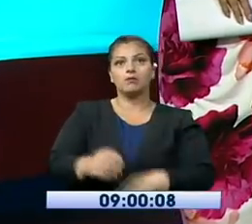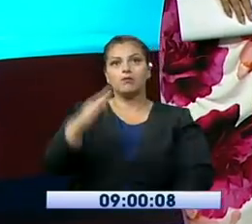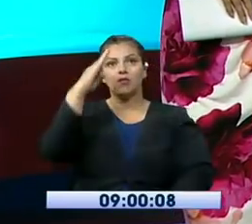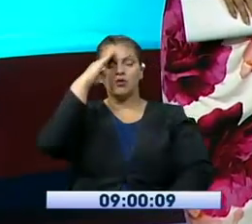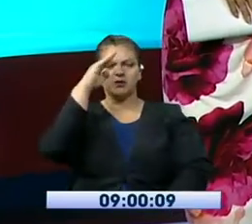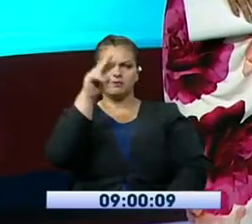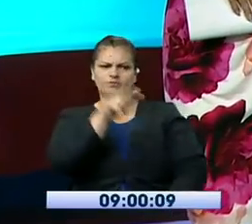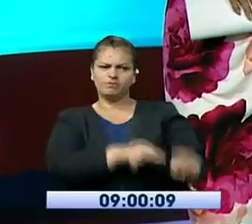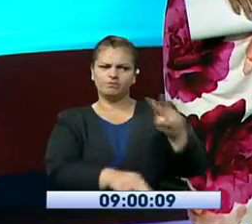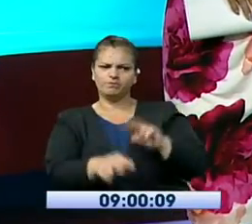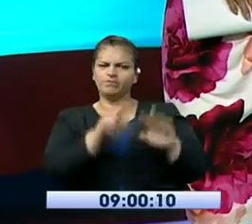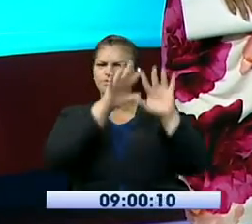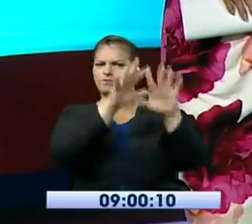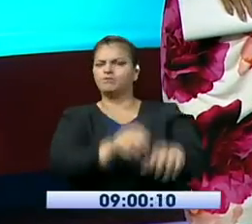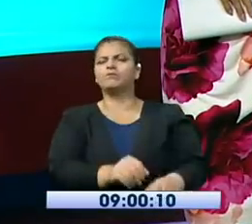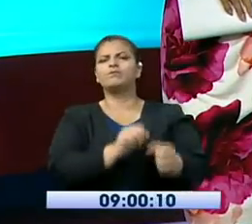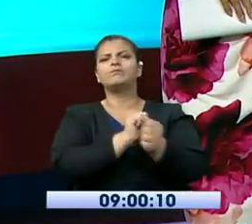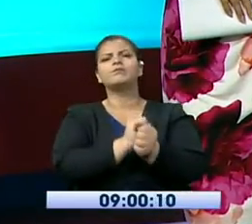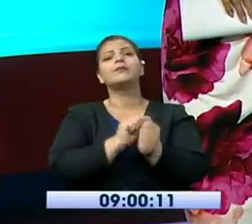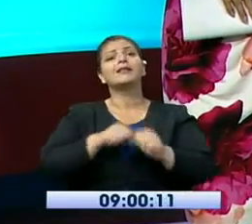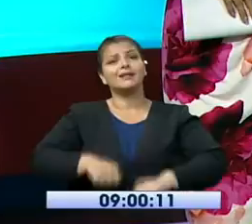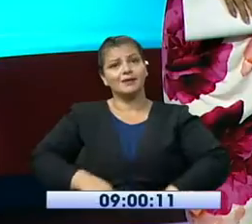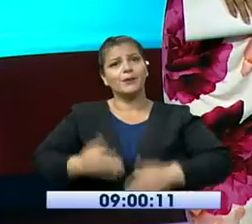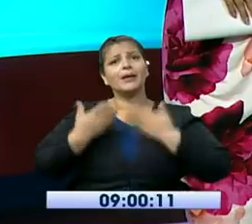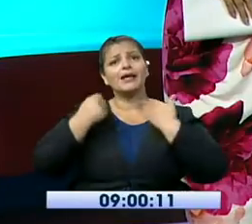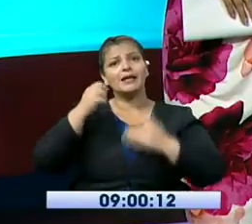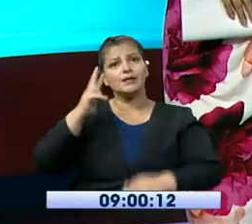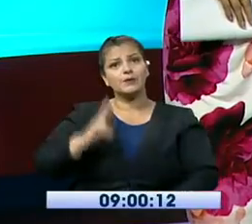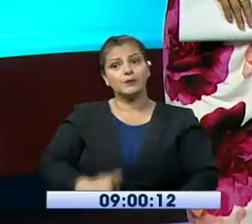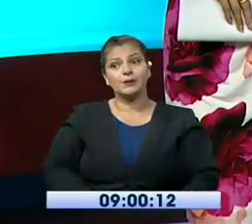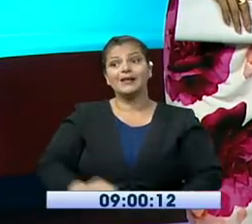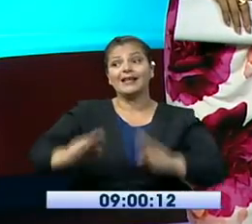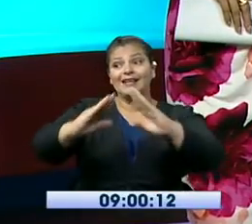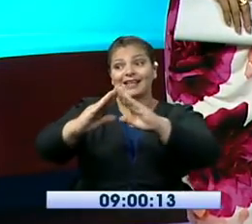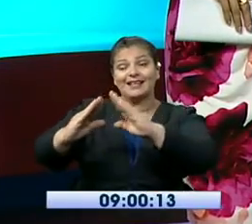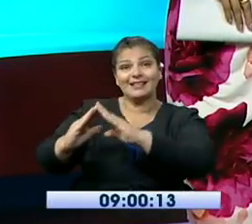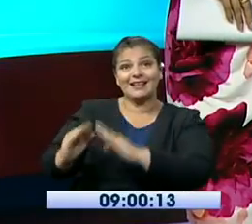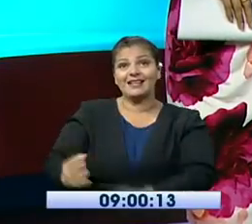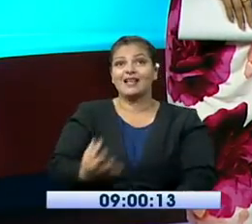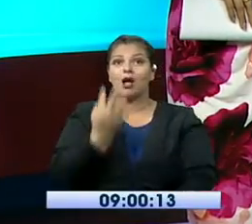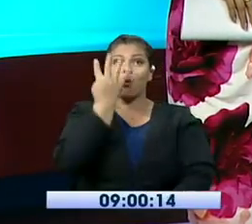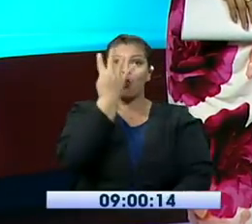domicilios en los que se encontró cocaína marihuana y otras evidencias